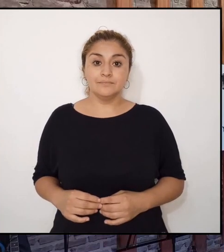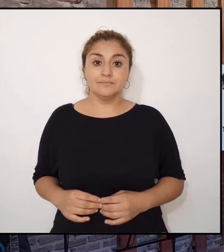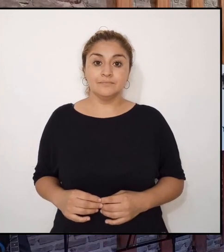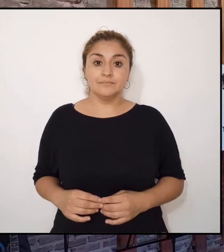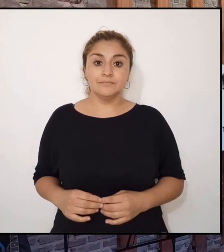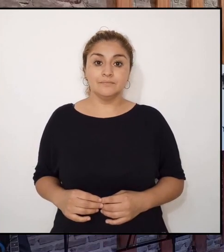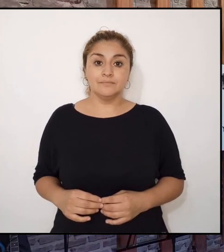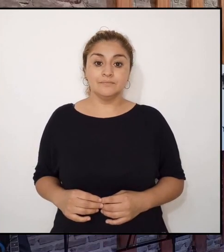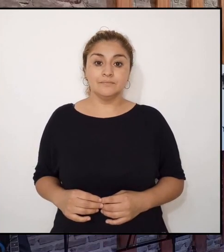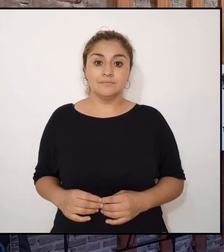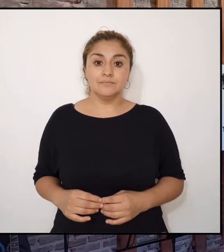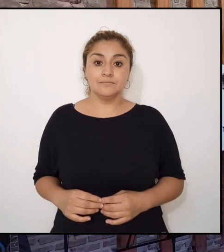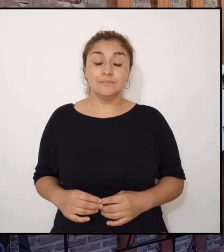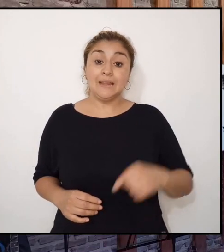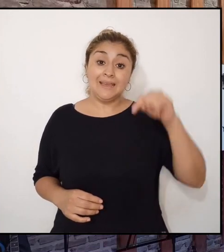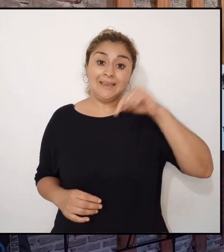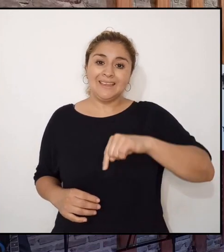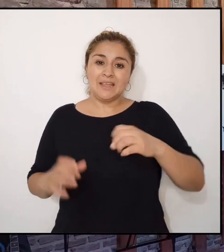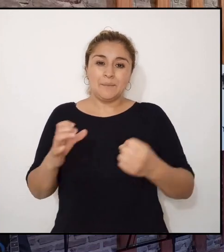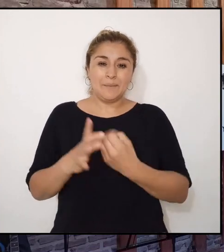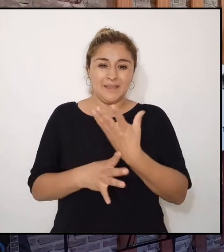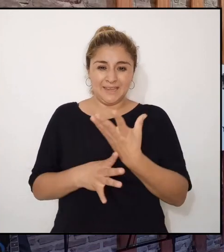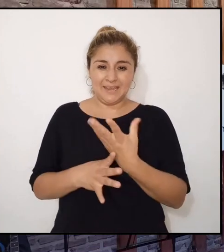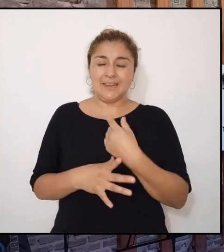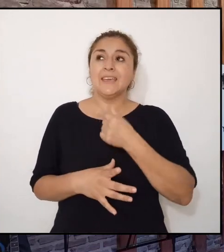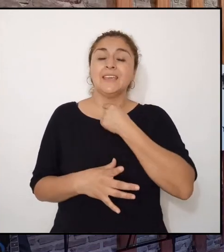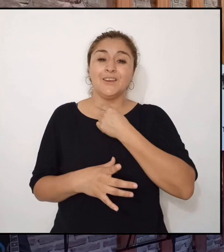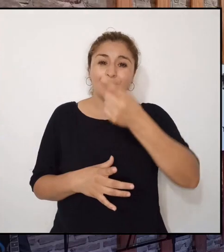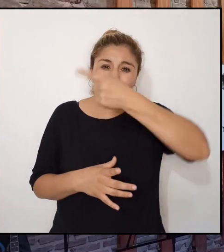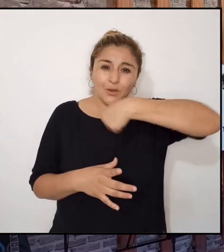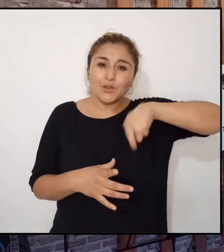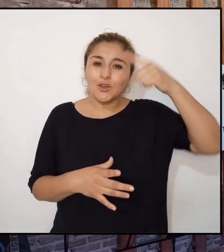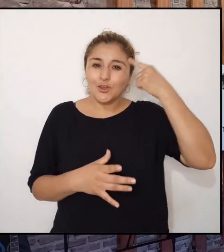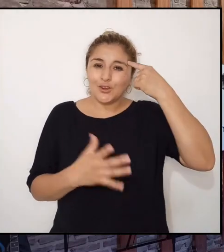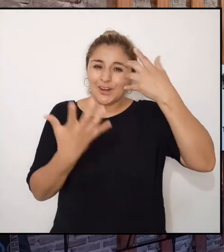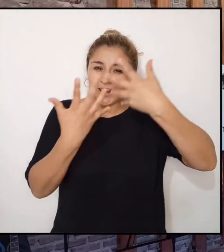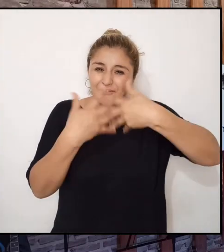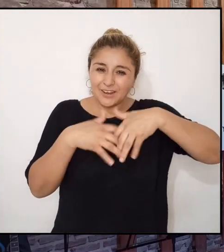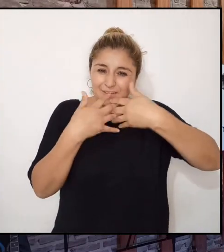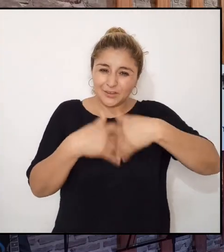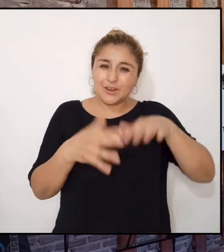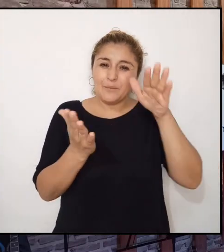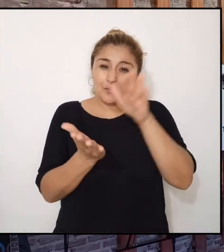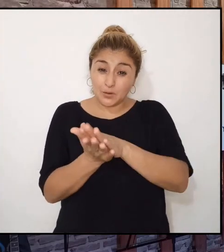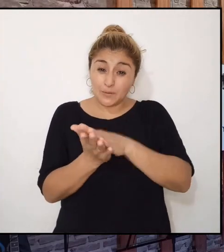Yo creo que podemos en esta mañana reflexionar un momento en este mensaje